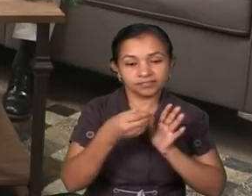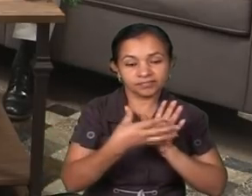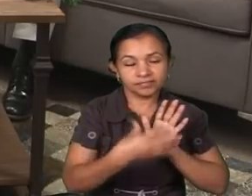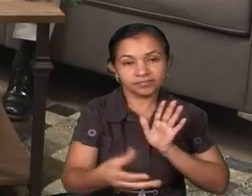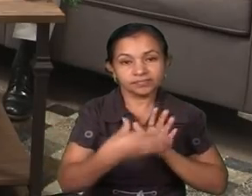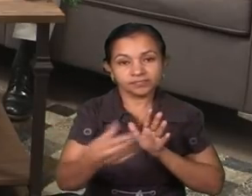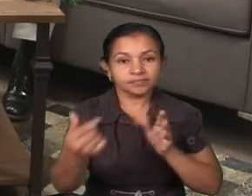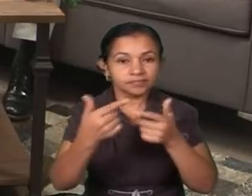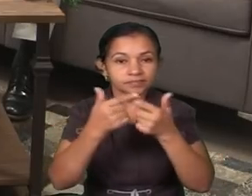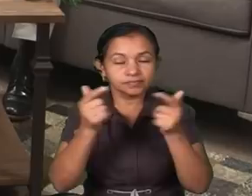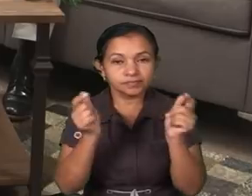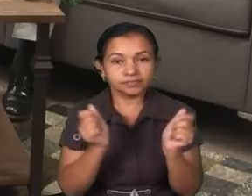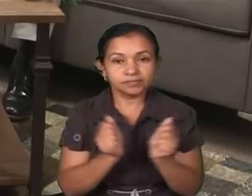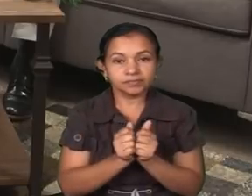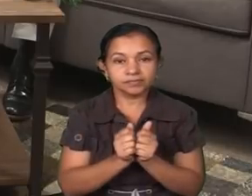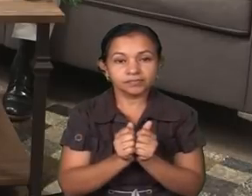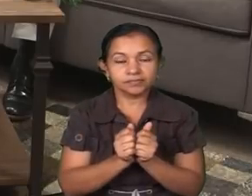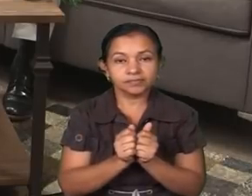su grupo.